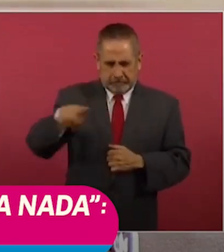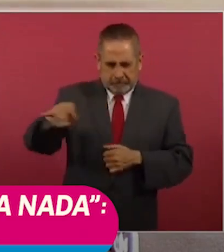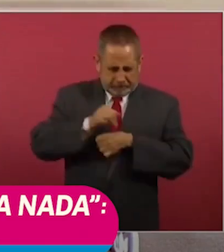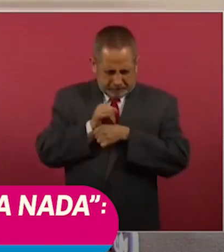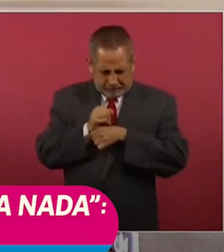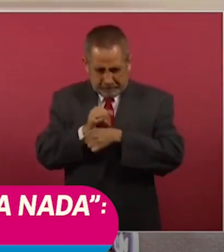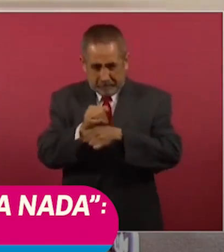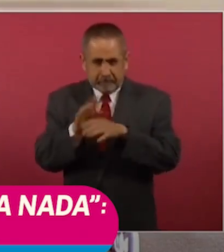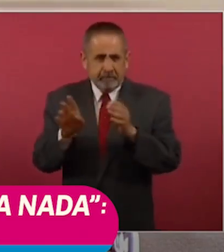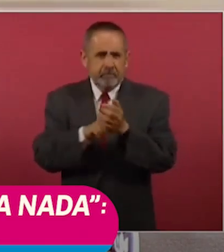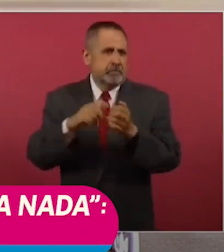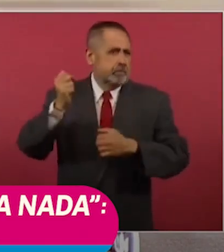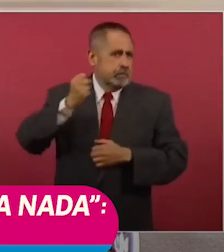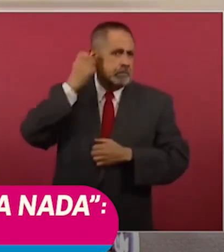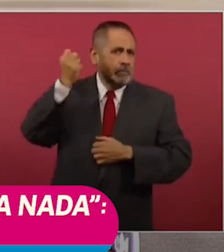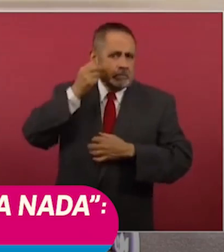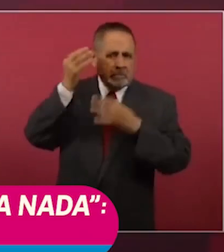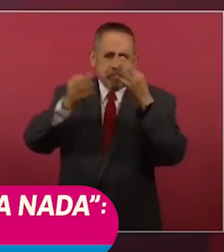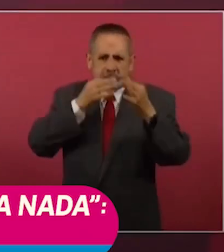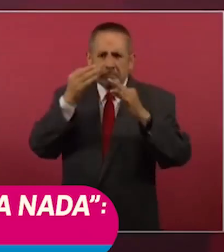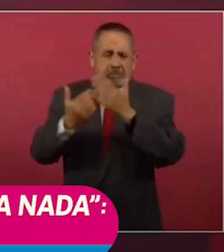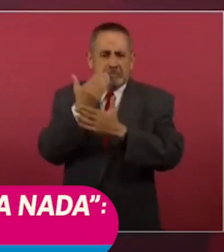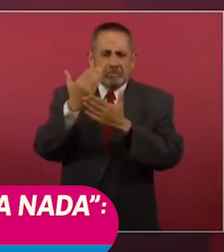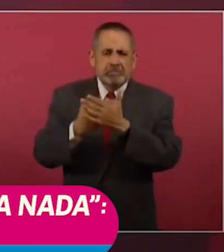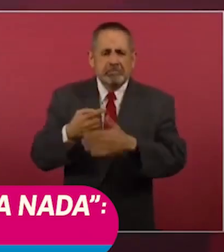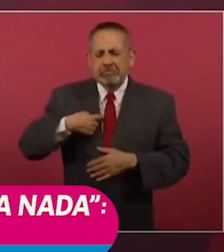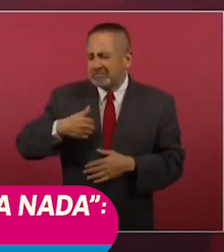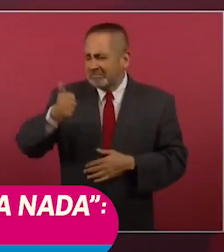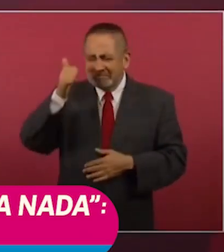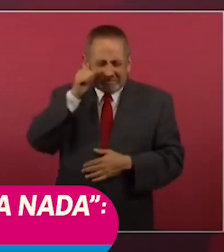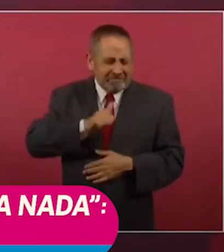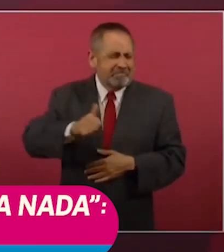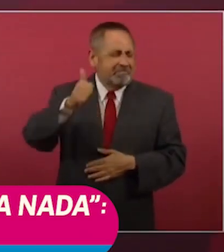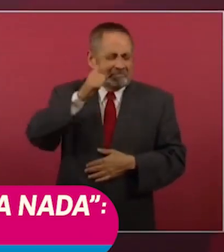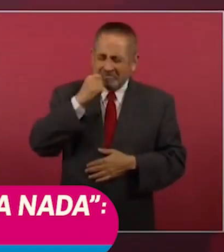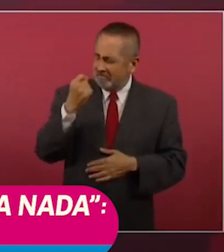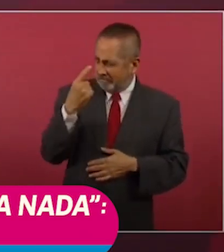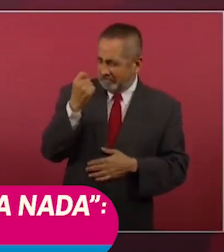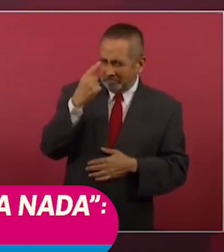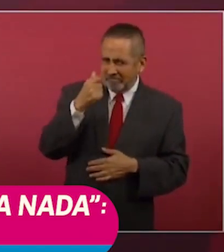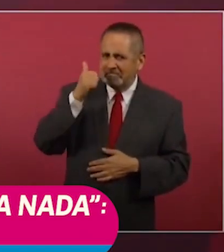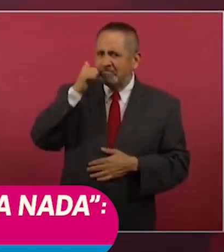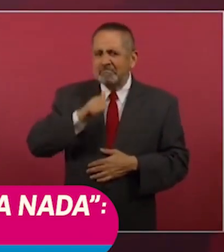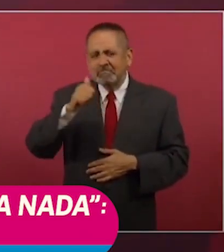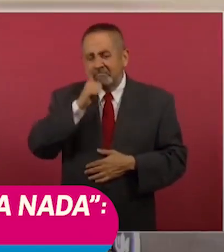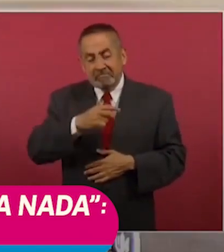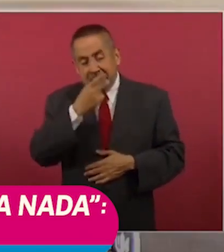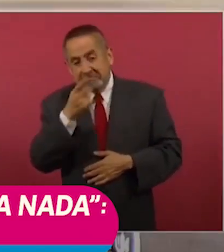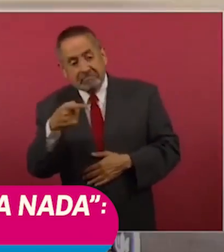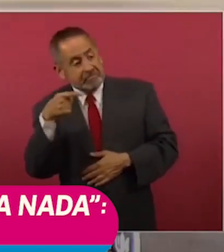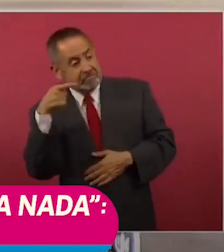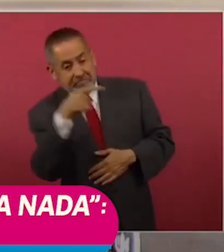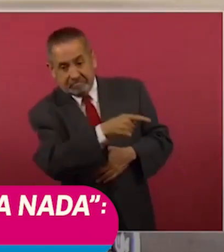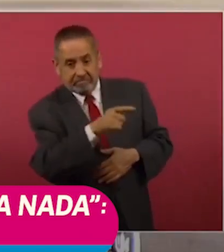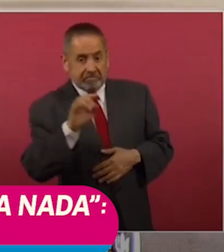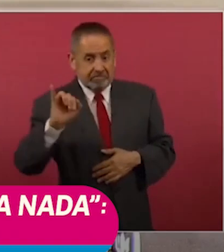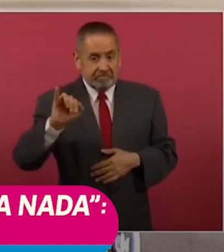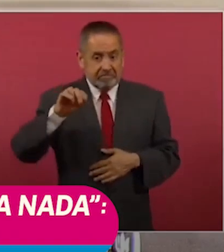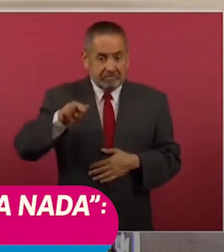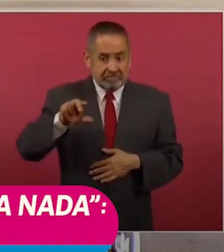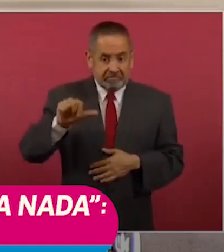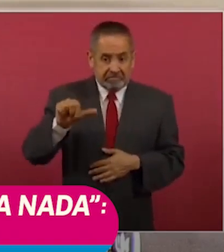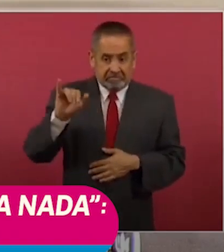de las conferencias, siempre he dicho que ese instituto